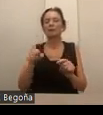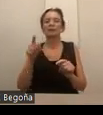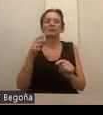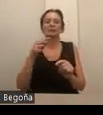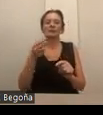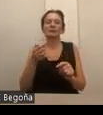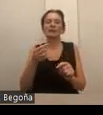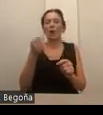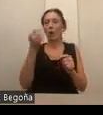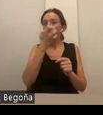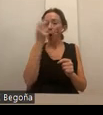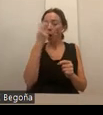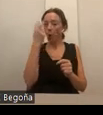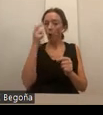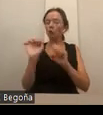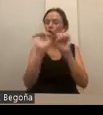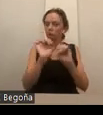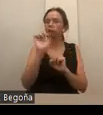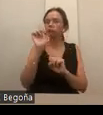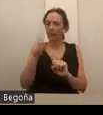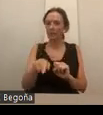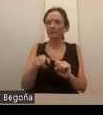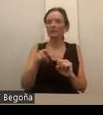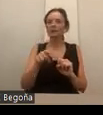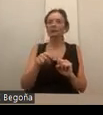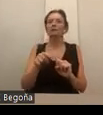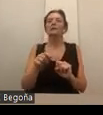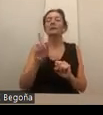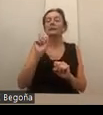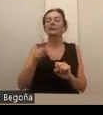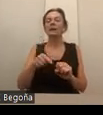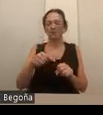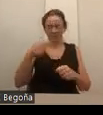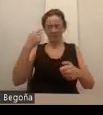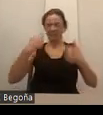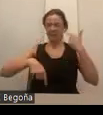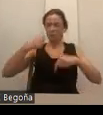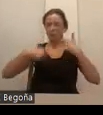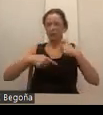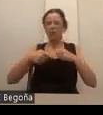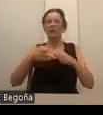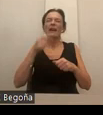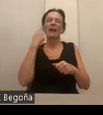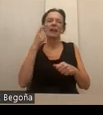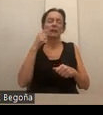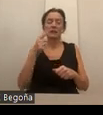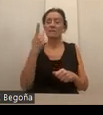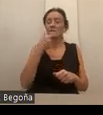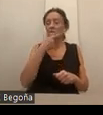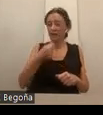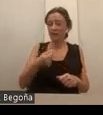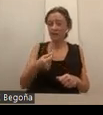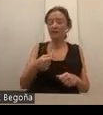úlceras por diabetes, por problemas de circulación, de los problemas neurológicos, de la polineuritis, por ejemplo,